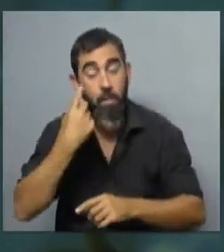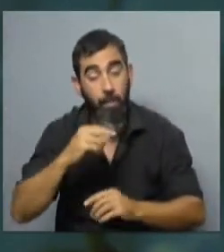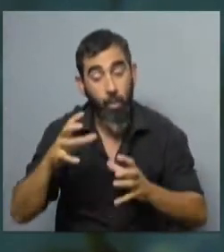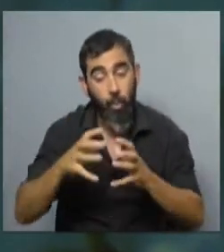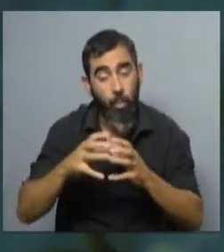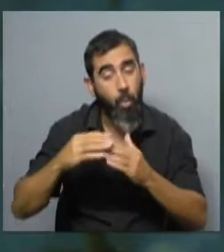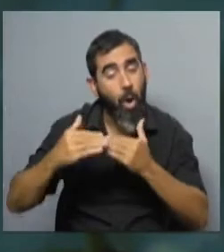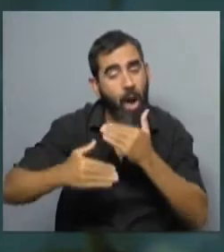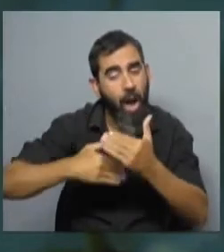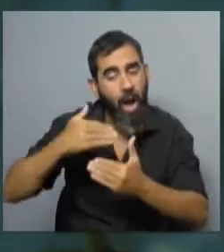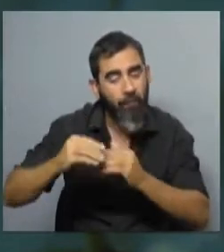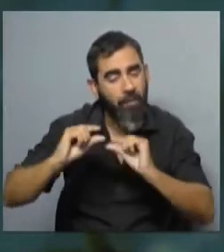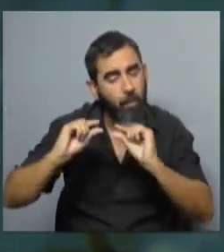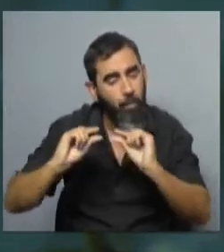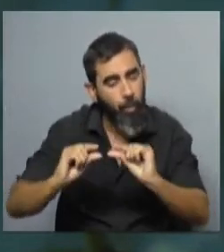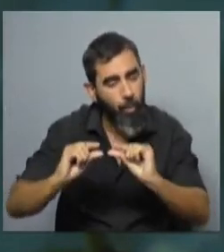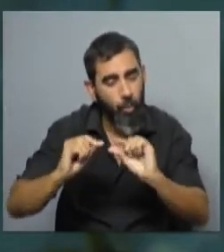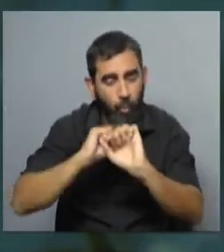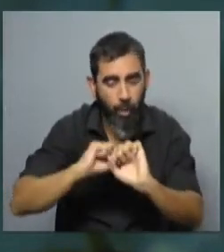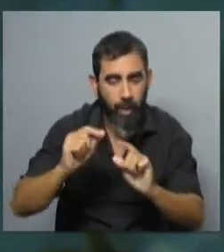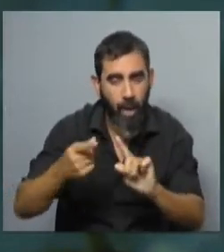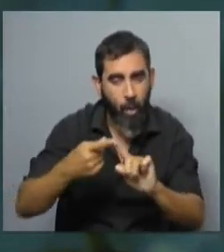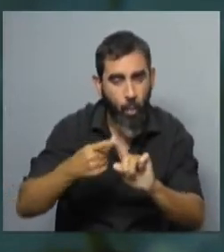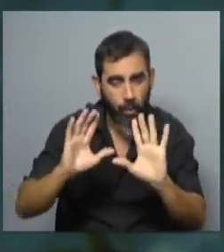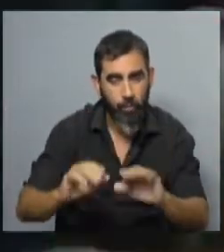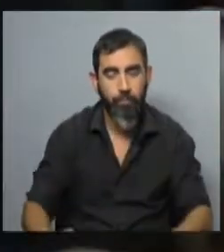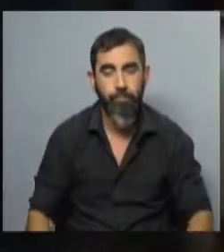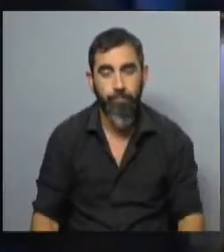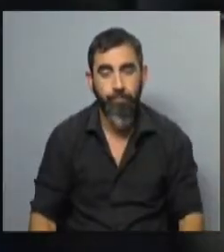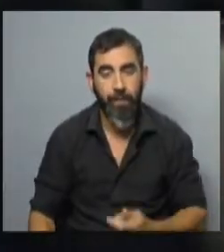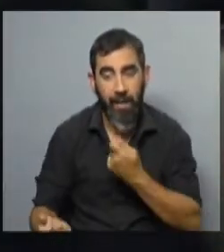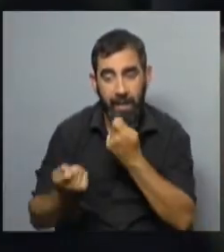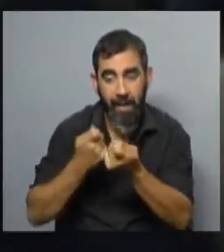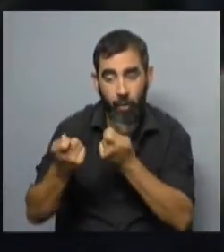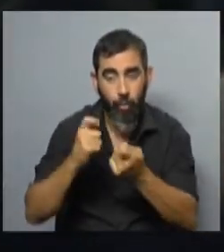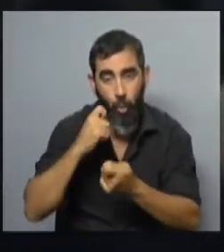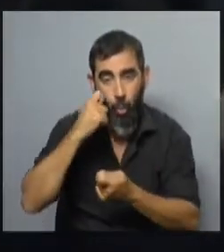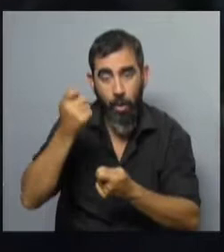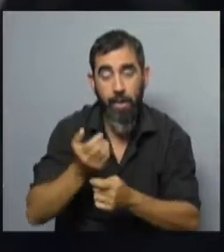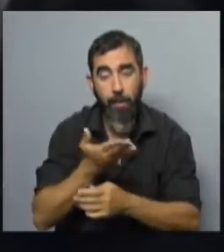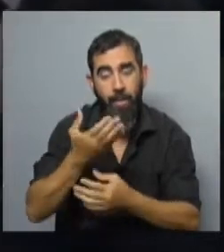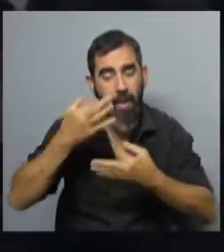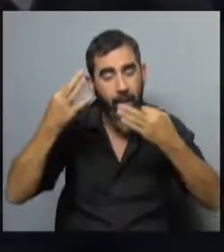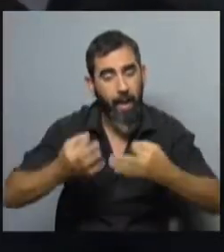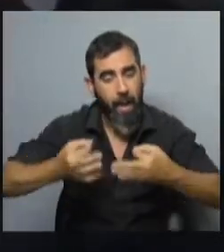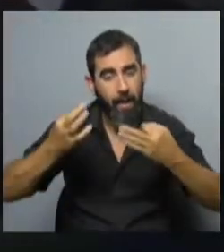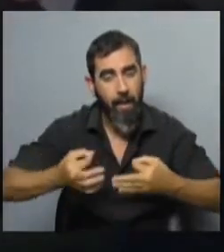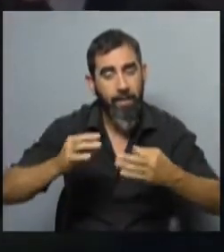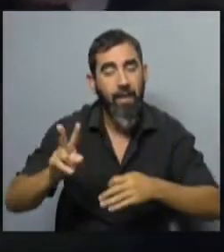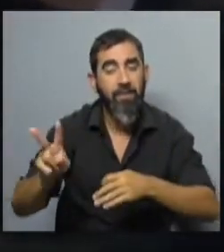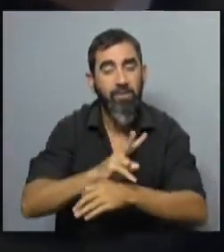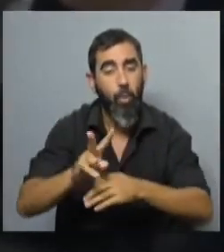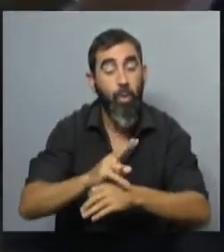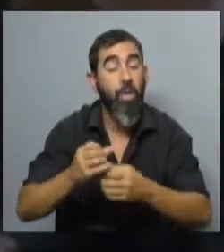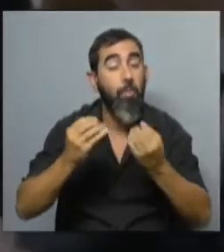delegaciones avanzaron tímidamente para poder lograr un acuerdo. Los negociadores ucranianos pidieron garantías en materia de seguridad